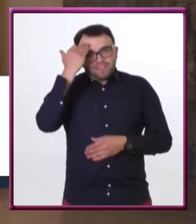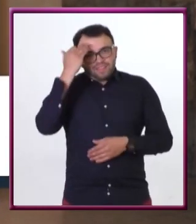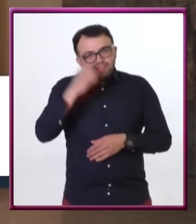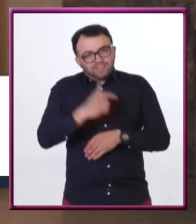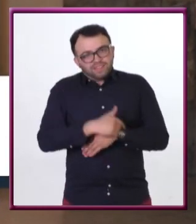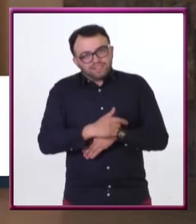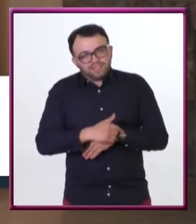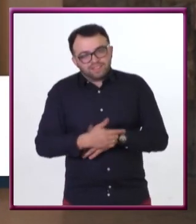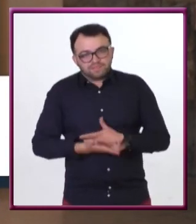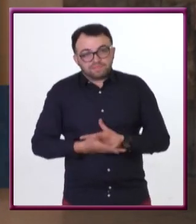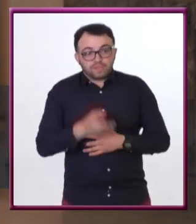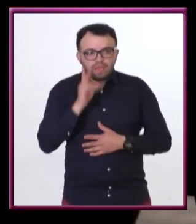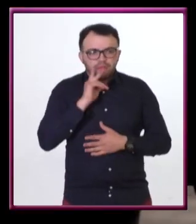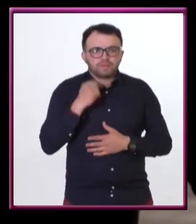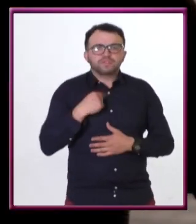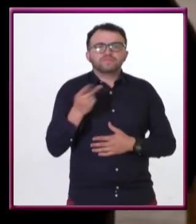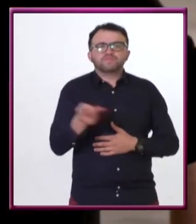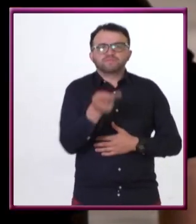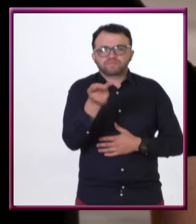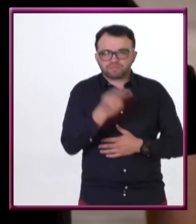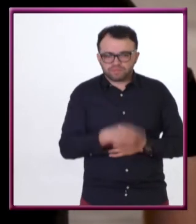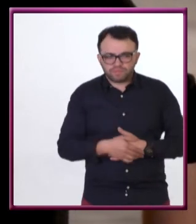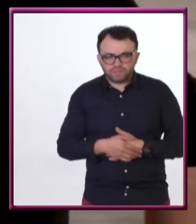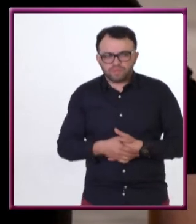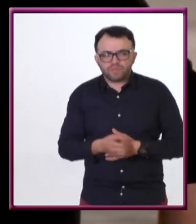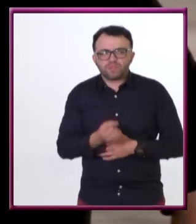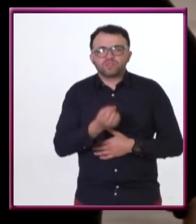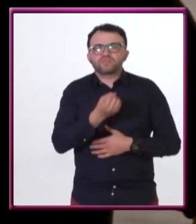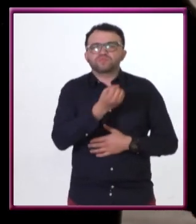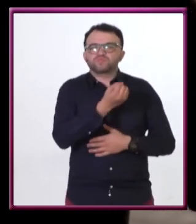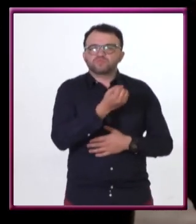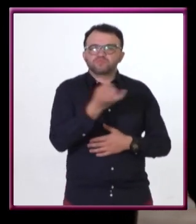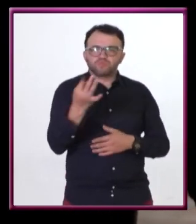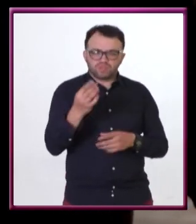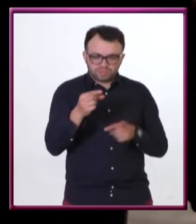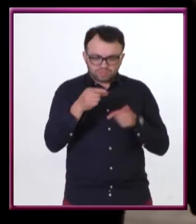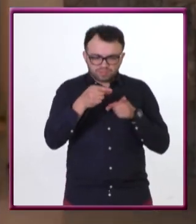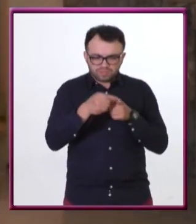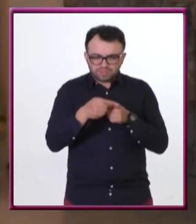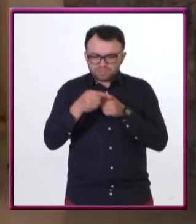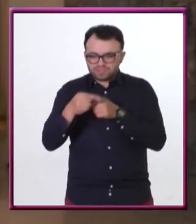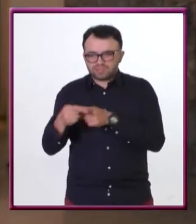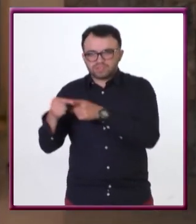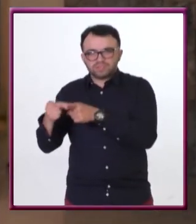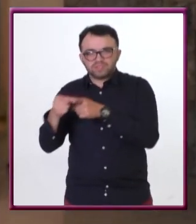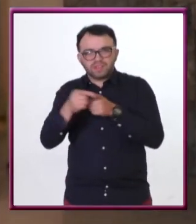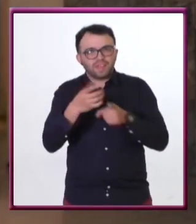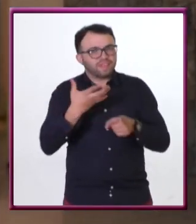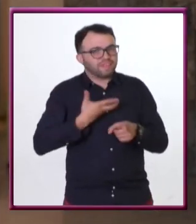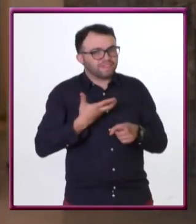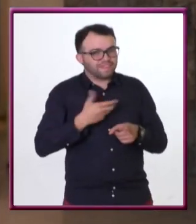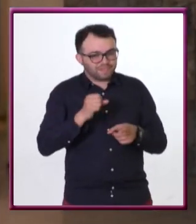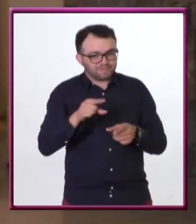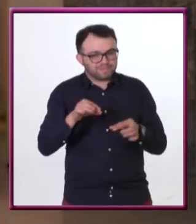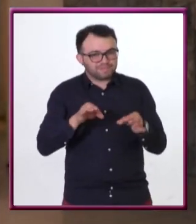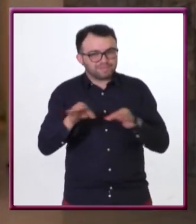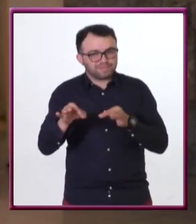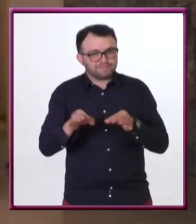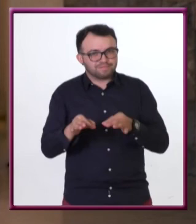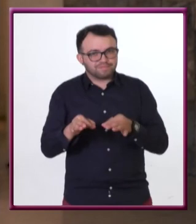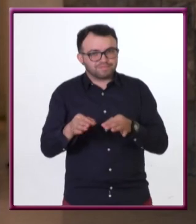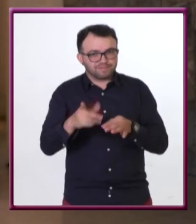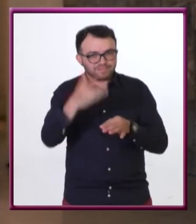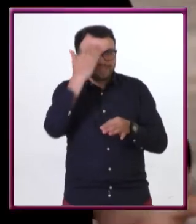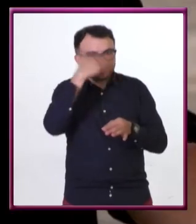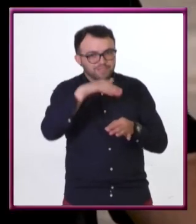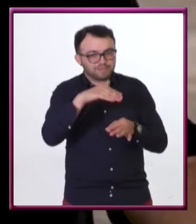si recuerdan, porque ya la dijimos. ¿Cuántas casillas tiene un tablero de ajedrez? Ay, está re fácil la verdad, ¿eh? Así es que esperamos